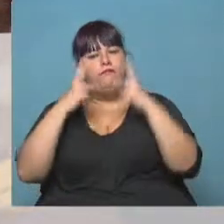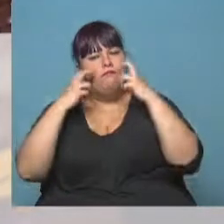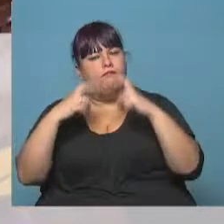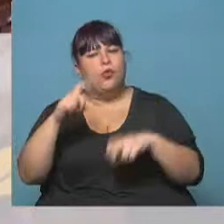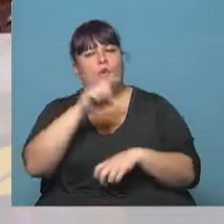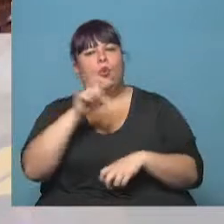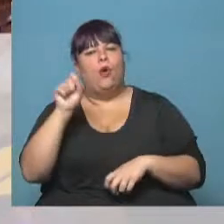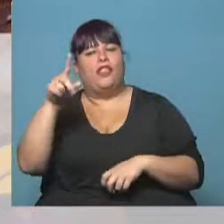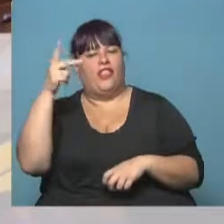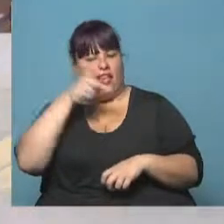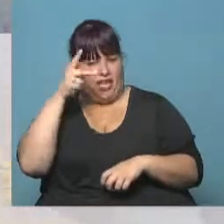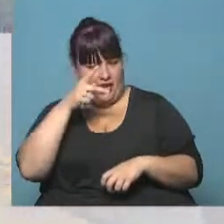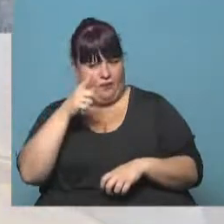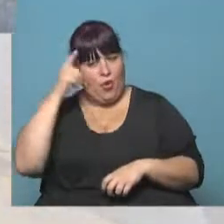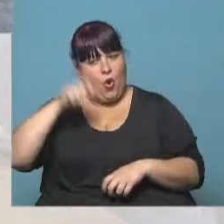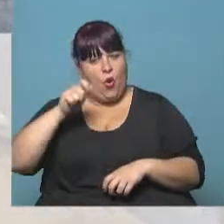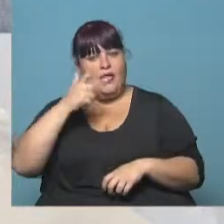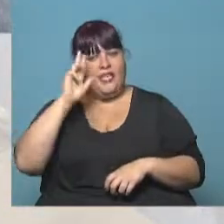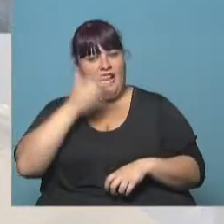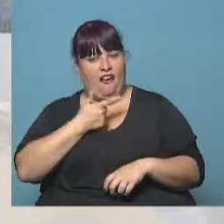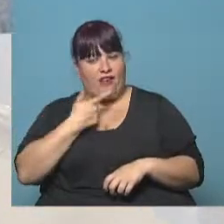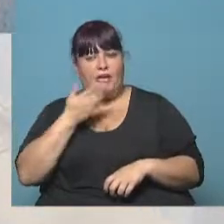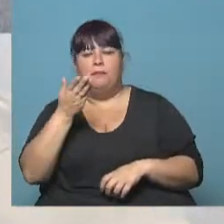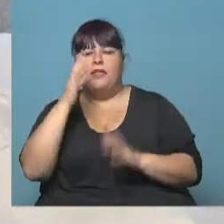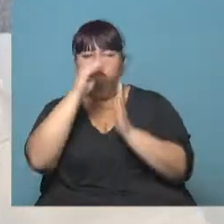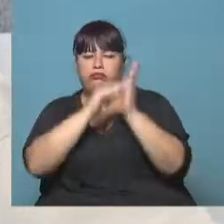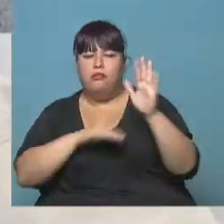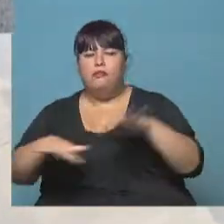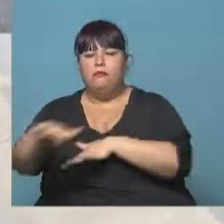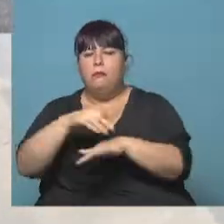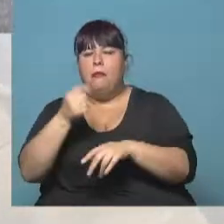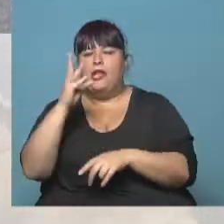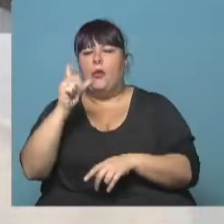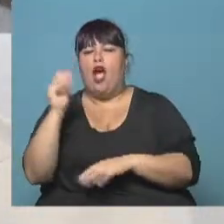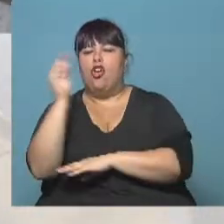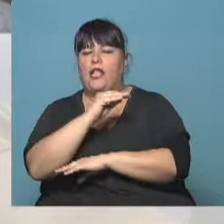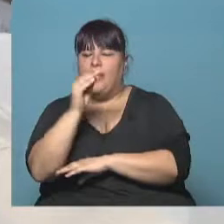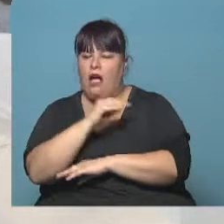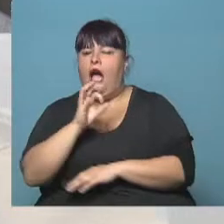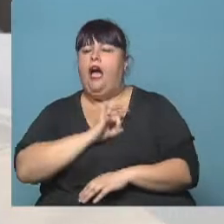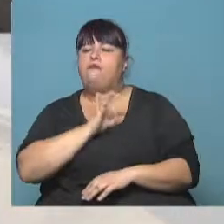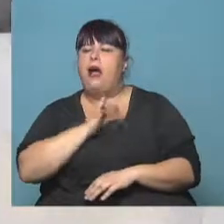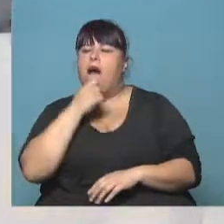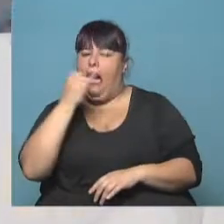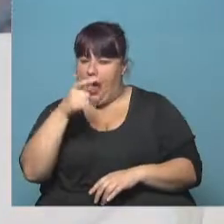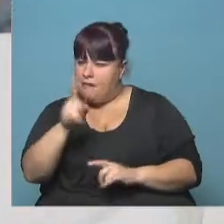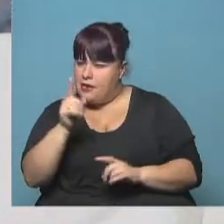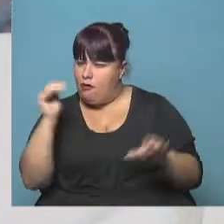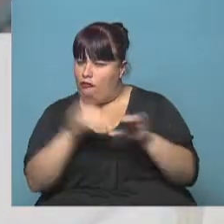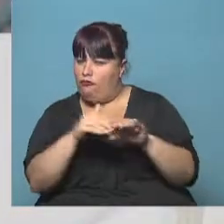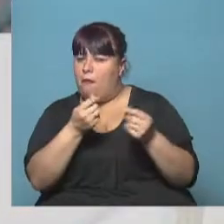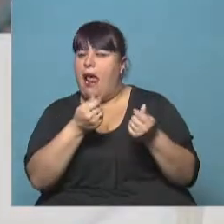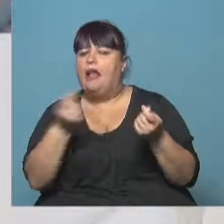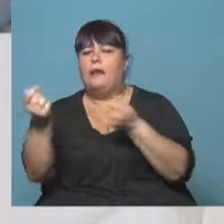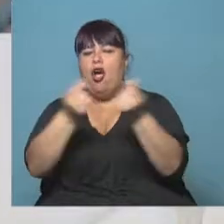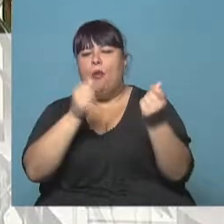Investigan cuentas de Kirchner. El juez Rafecas pidió el detalle de los movimientos al Banco Santa Cruz para saber si ahí se originaron los